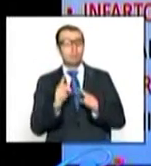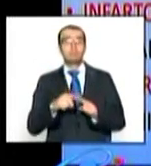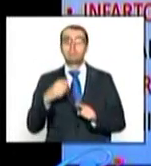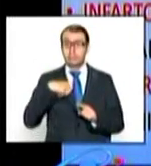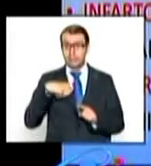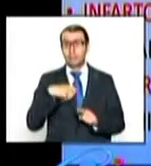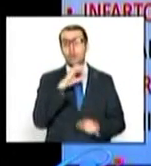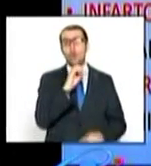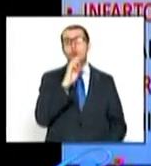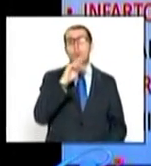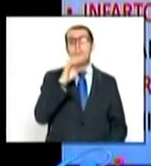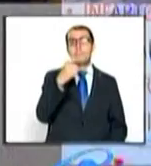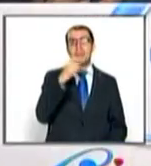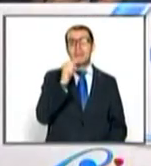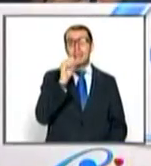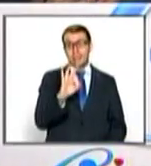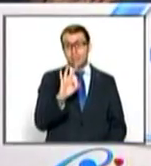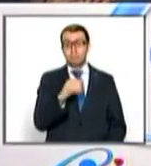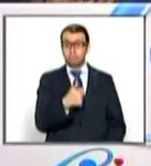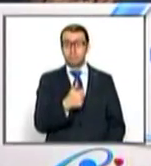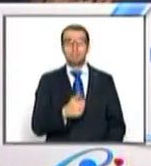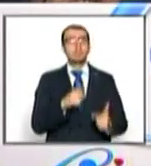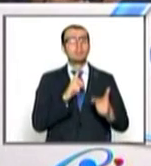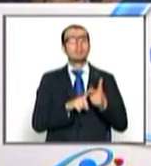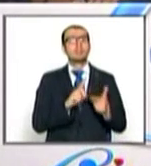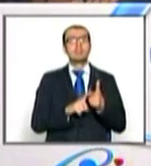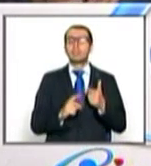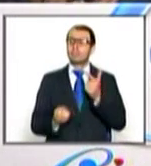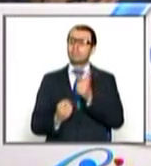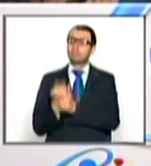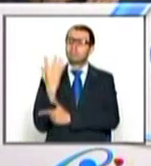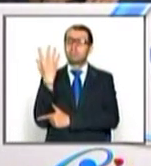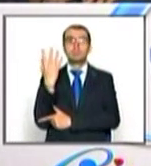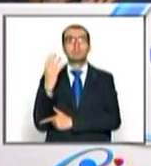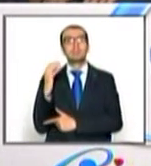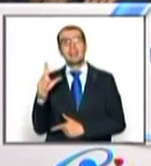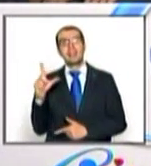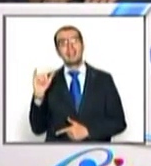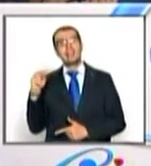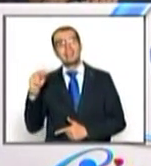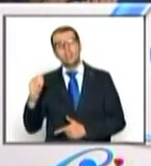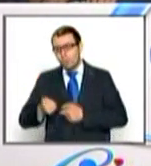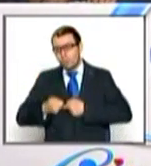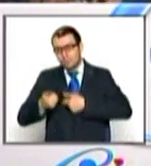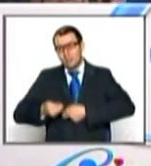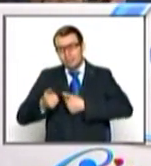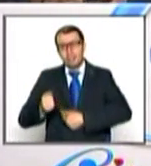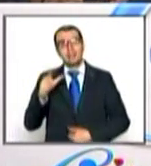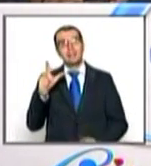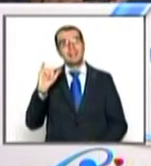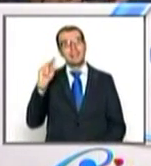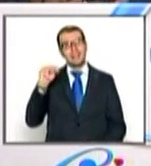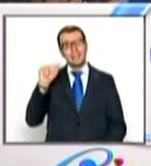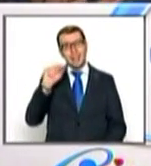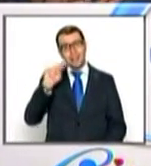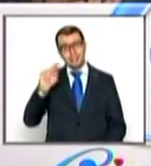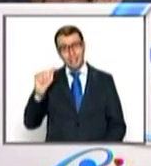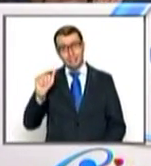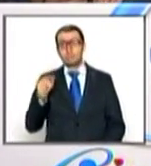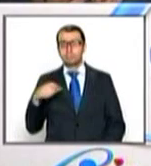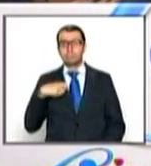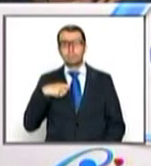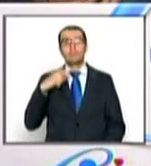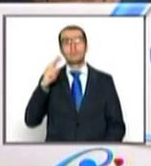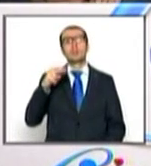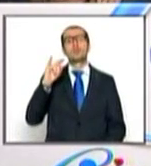a el omega 3 de tipo vegetal, pues tenemos las semillas de lino o la linaza, tenemos también las